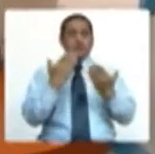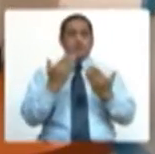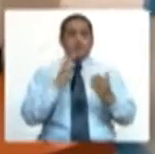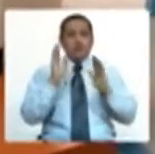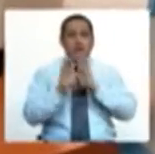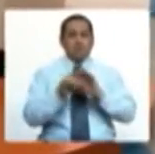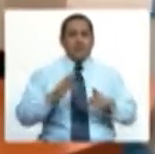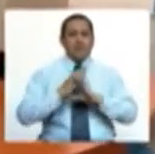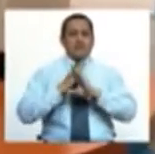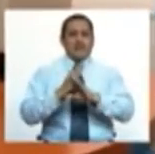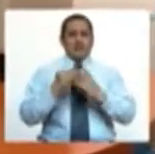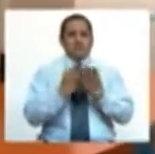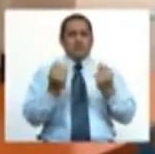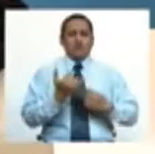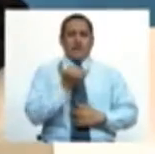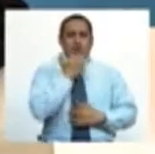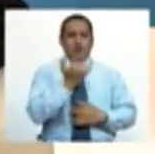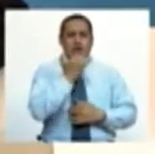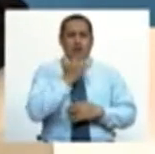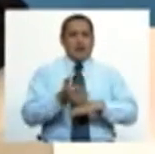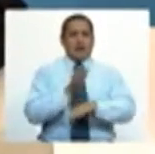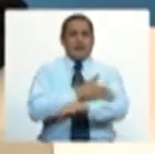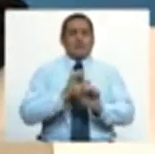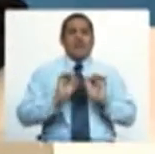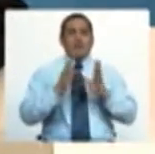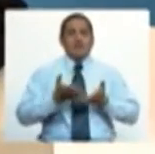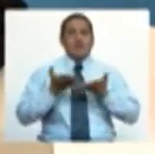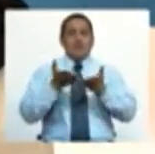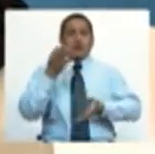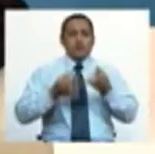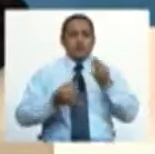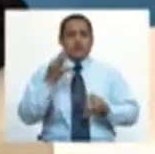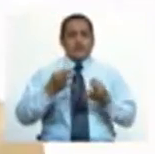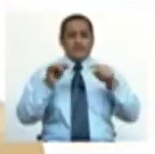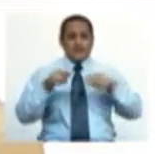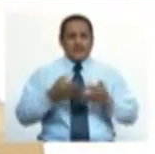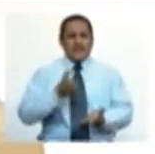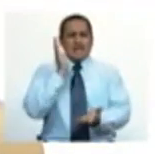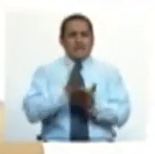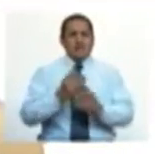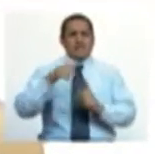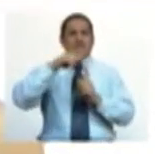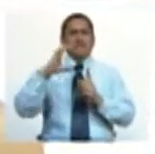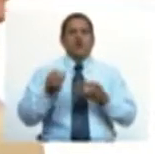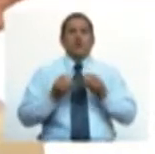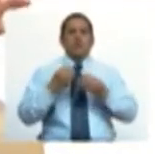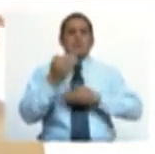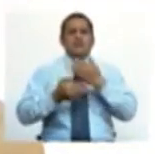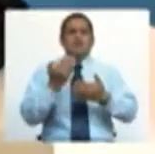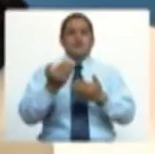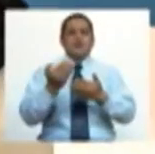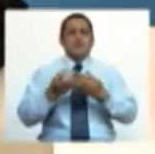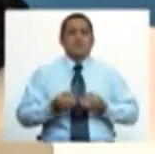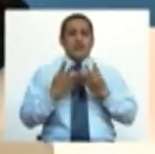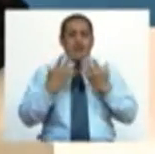manera de evitar los errores que se puedan dar al momento de impartir justicia. ¿Y en esta sentencia del TC de qué va el caso?